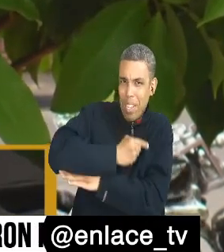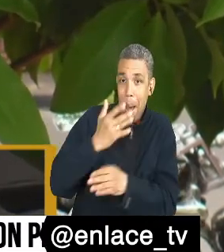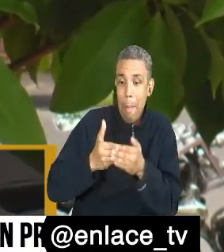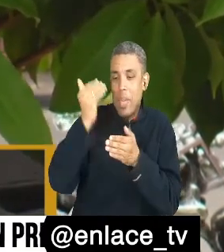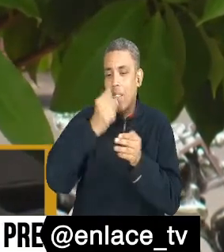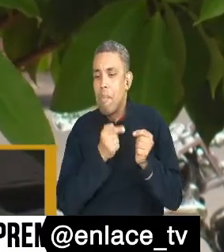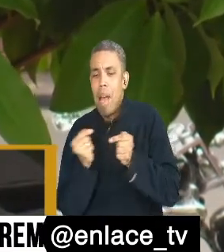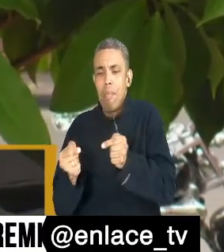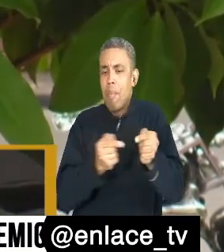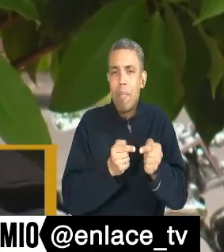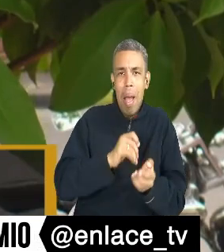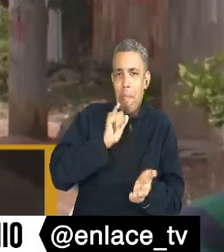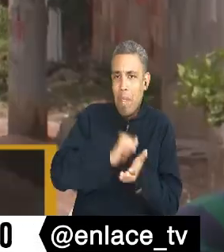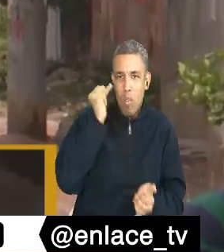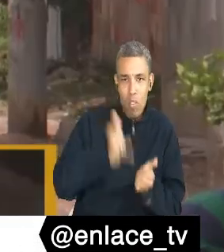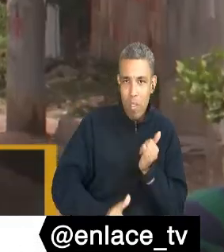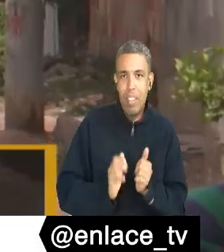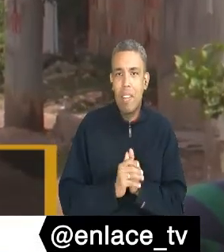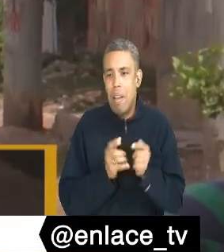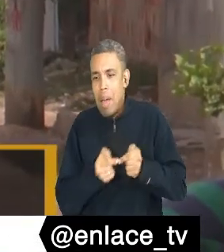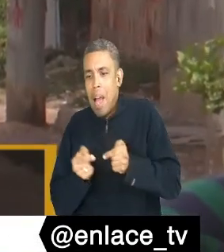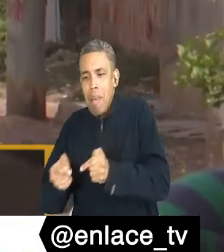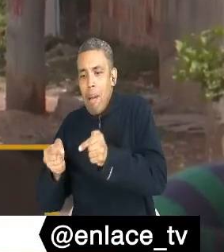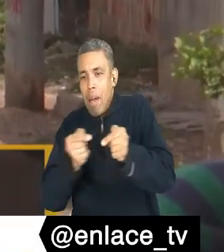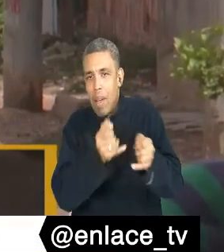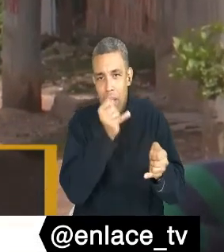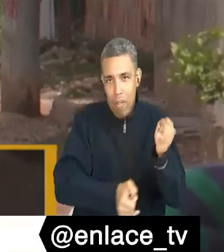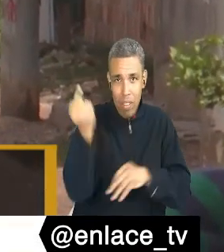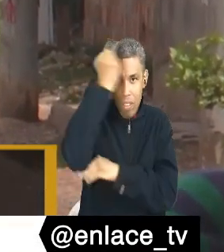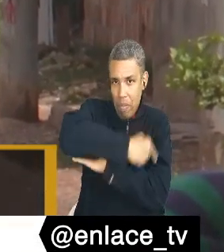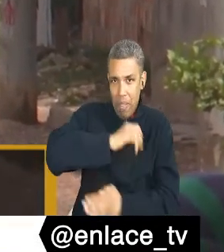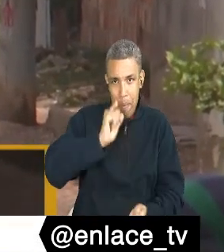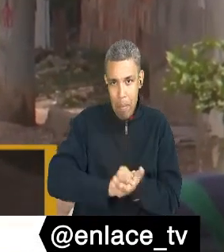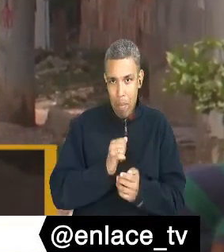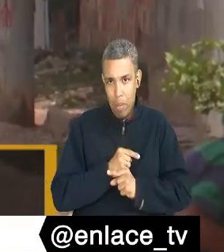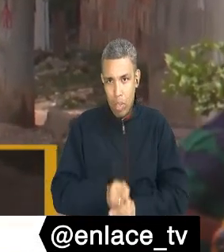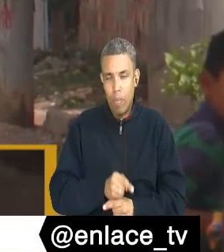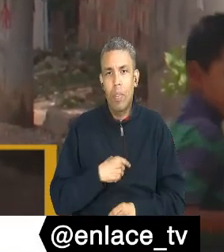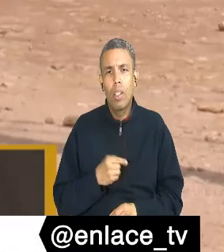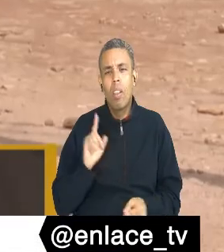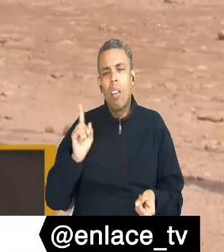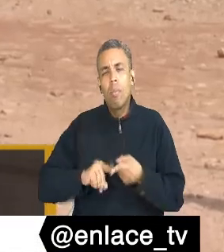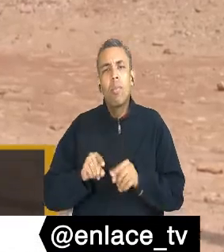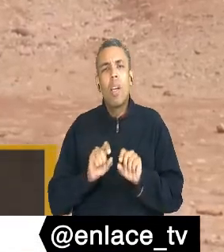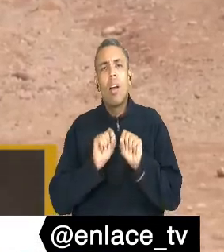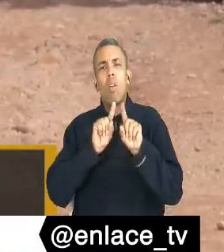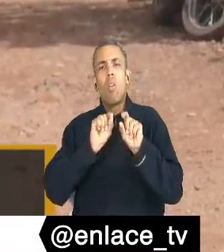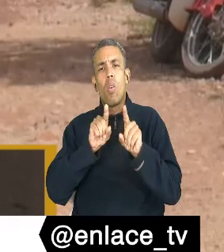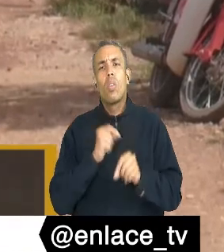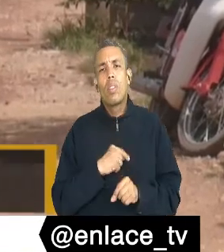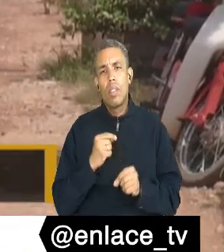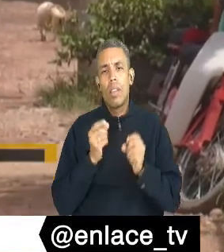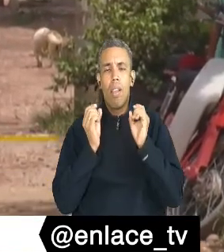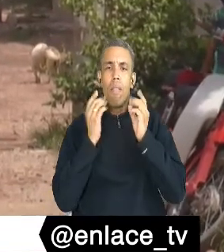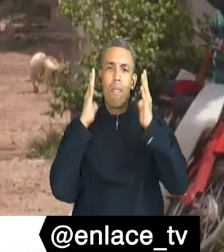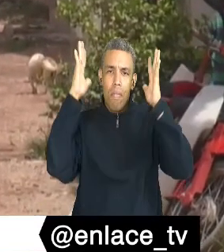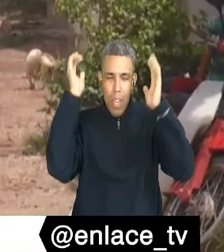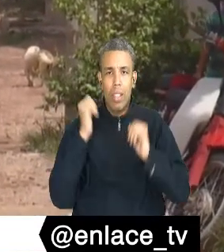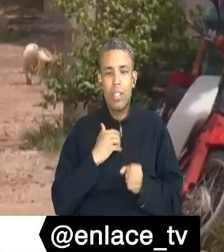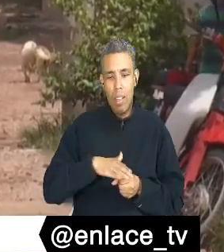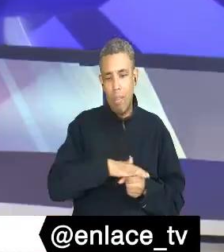la misma comunidad para ese día. 11 años de fundado estará cumpliendo el barrio 22 de marzo, ubicado en la comuna 6 de esta